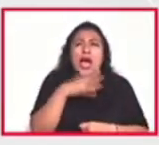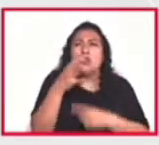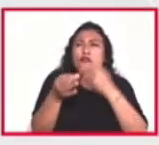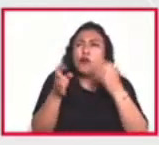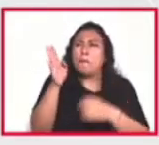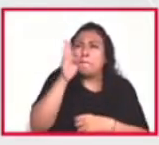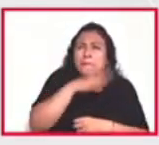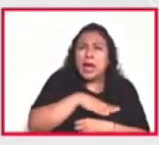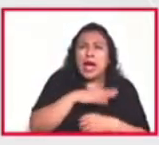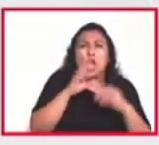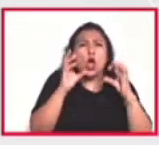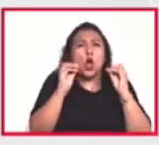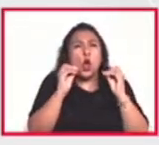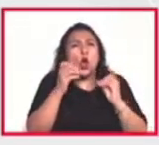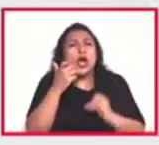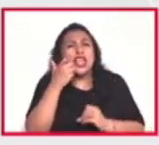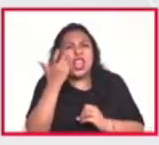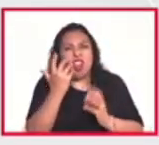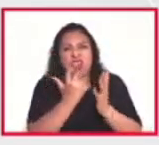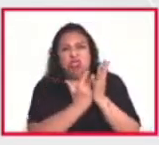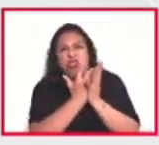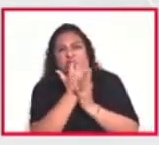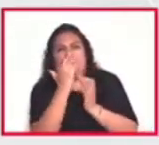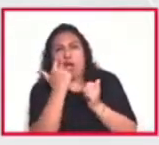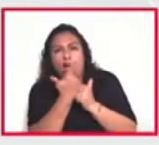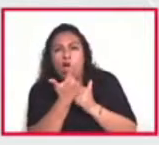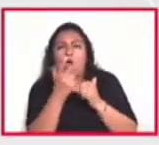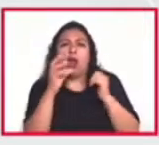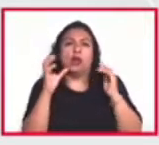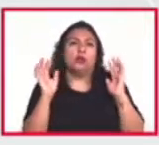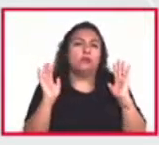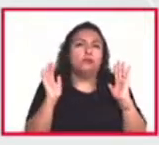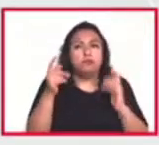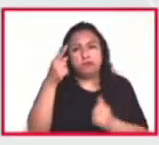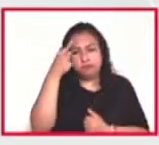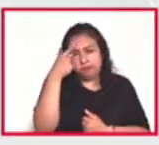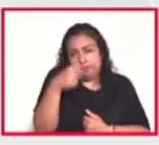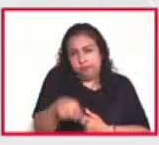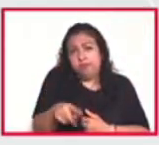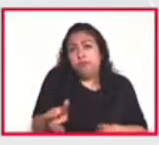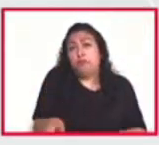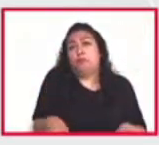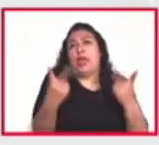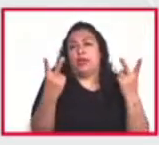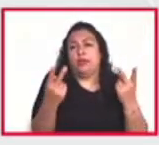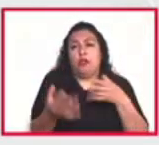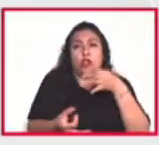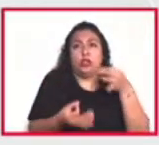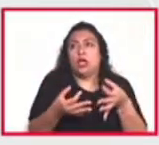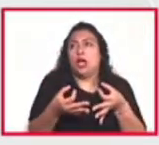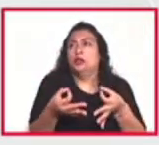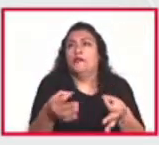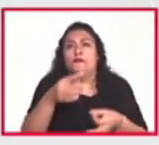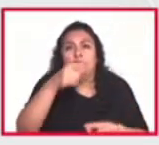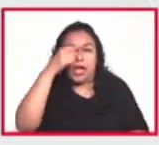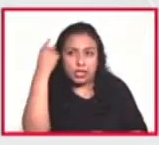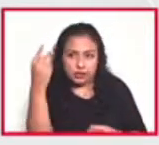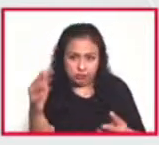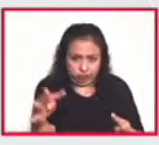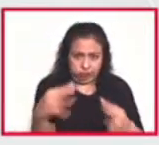o de que haya la intención de exagerar algo para pues vender la noticia más fácilmente,